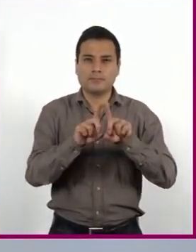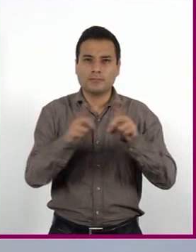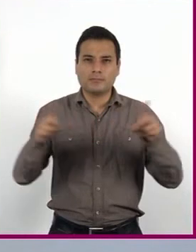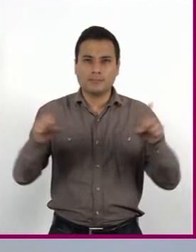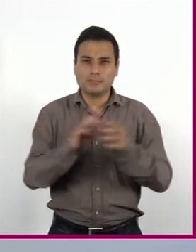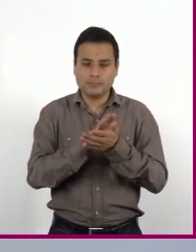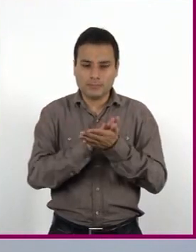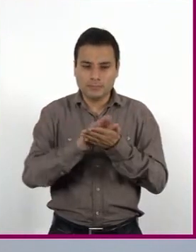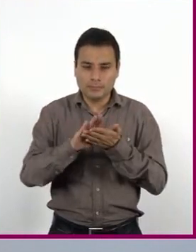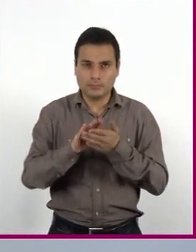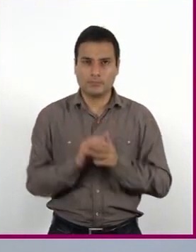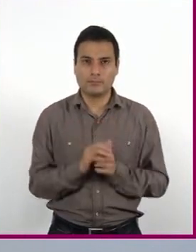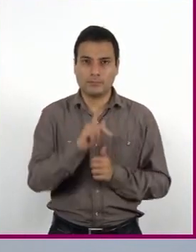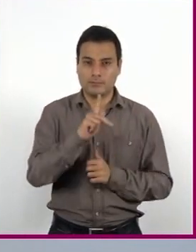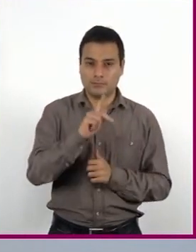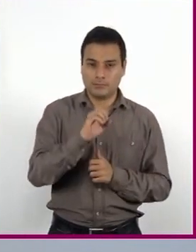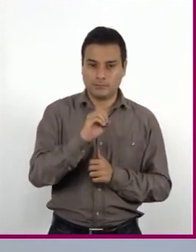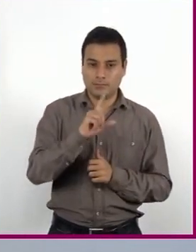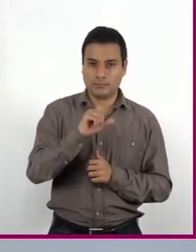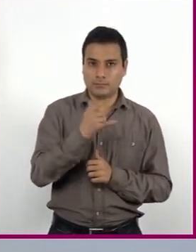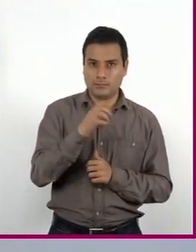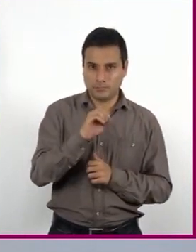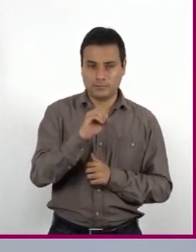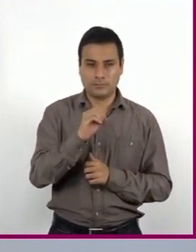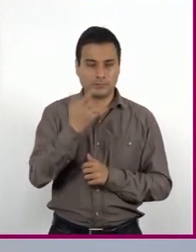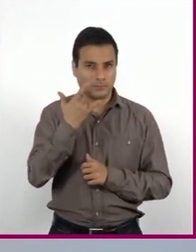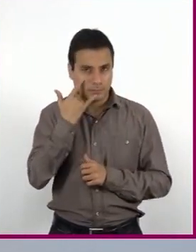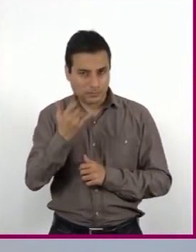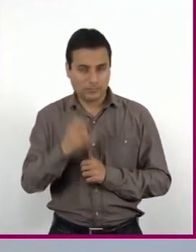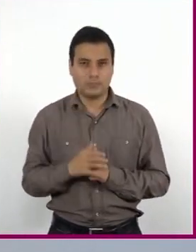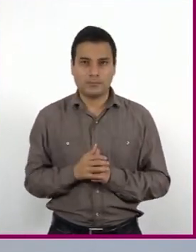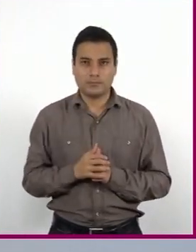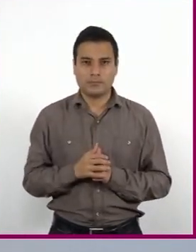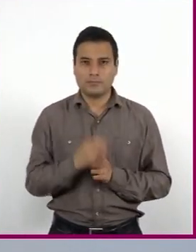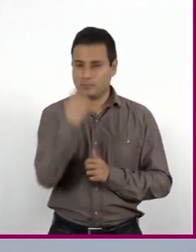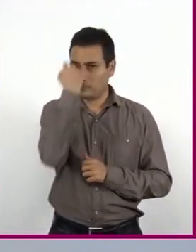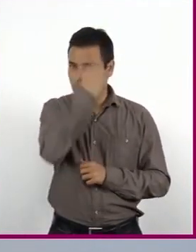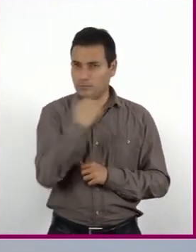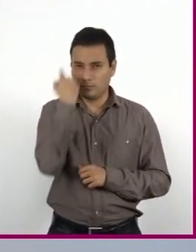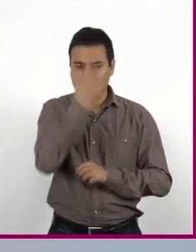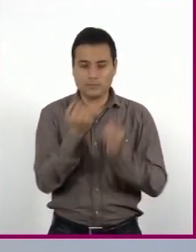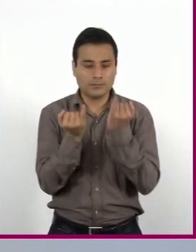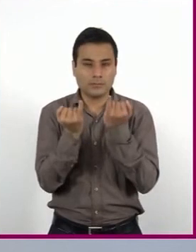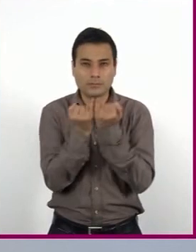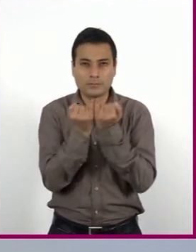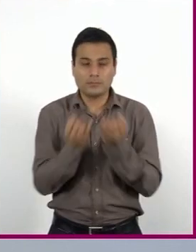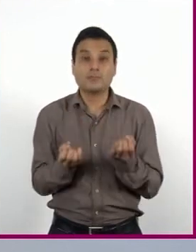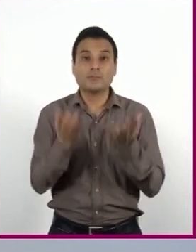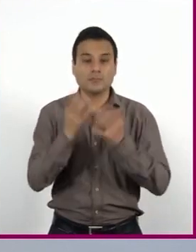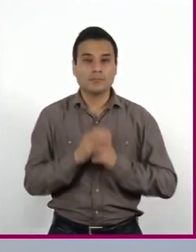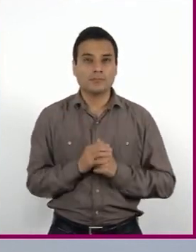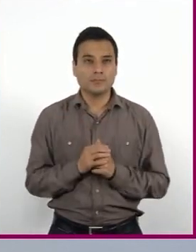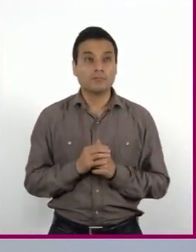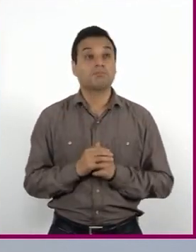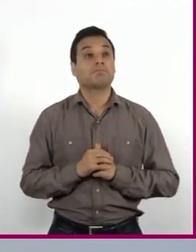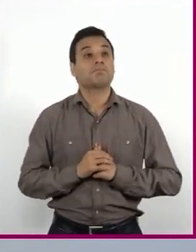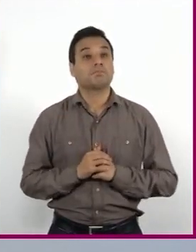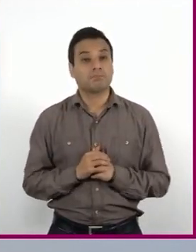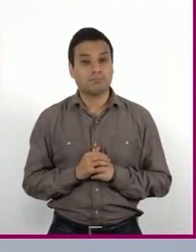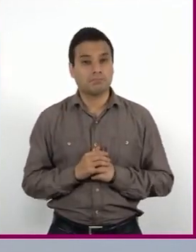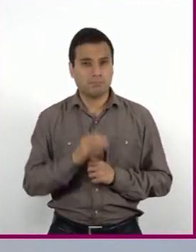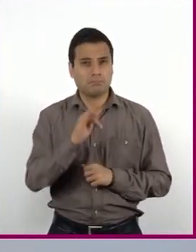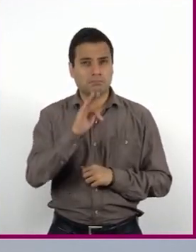son polígonos irregulares? ¿Cuántas caras iguales tienen? Eduardo, me parece que nos